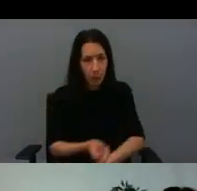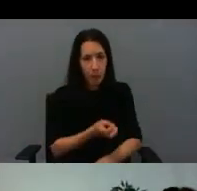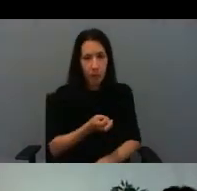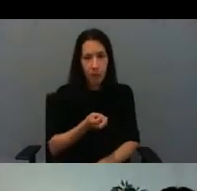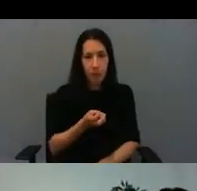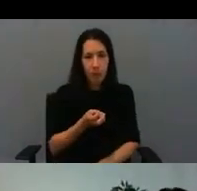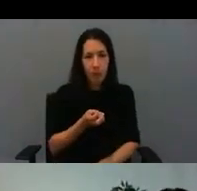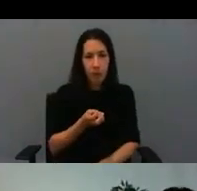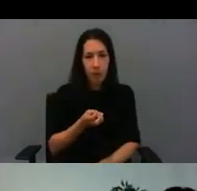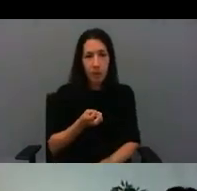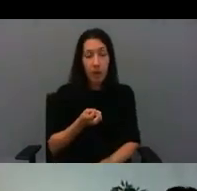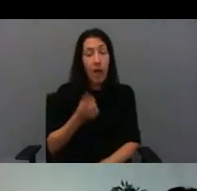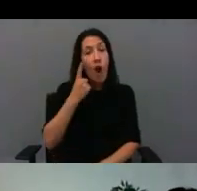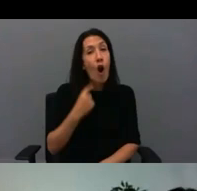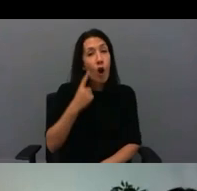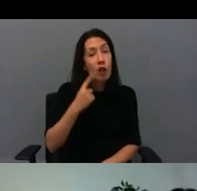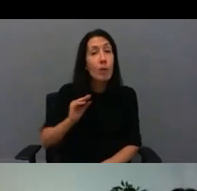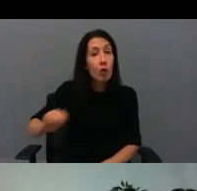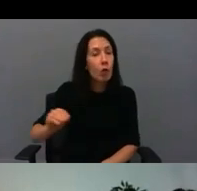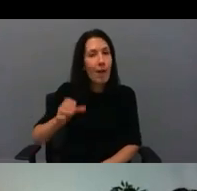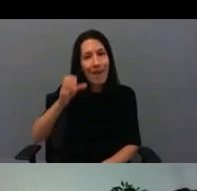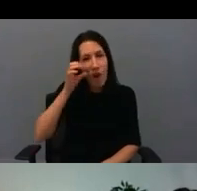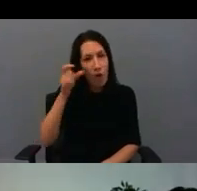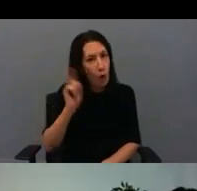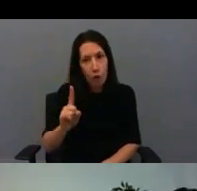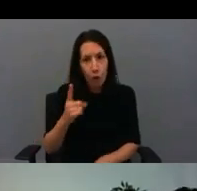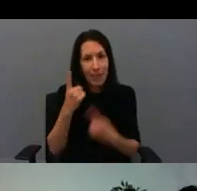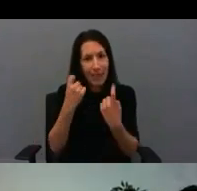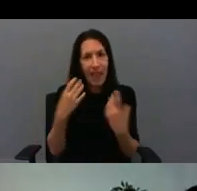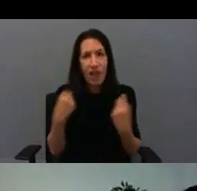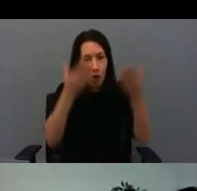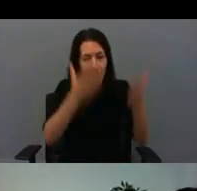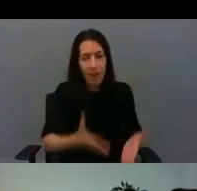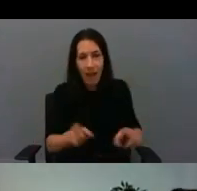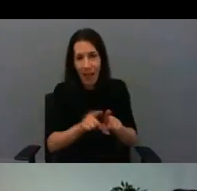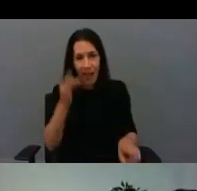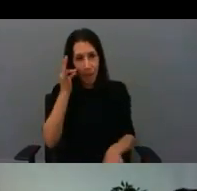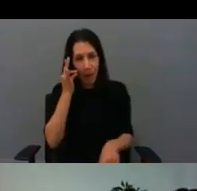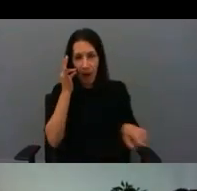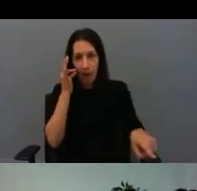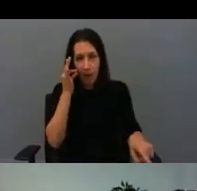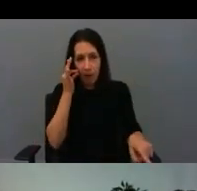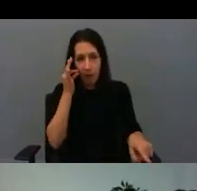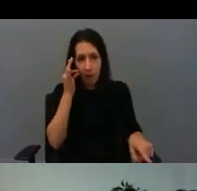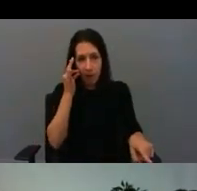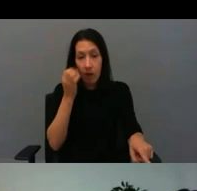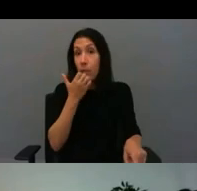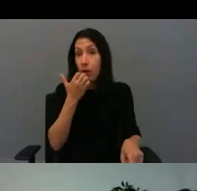tienden a no escuchar cuáles son las necesidades con Carmen, por ejemplo. Hace poco fuimos al